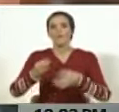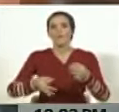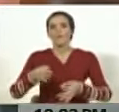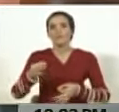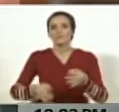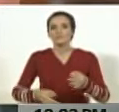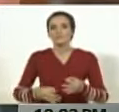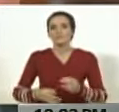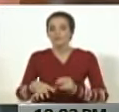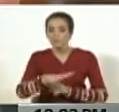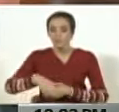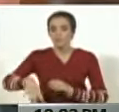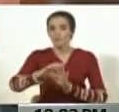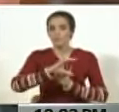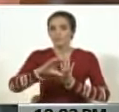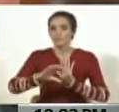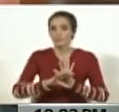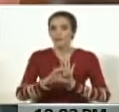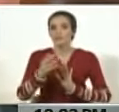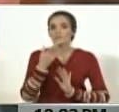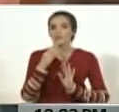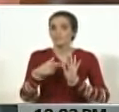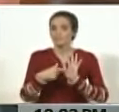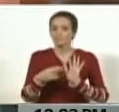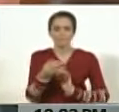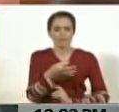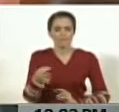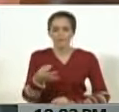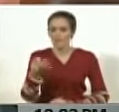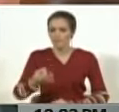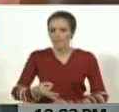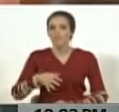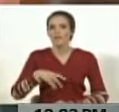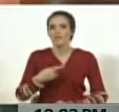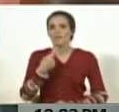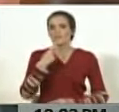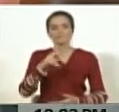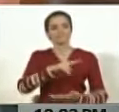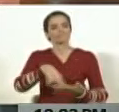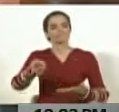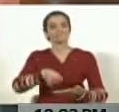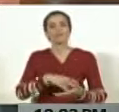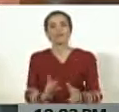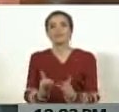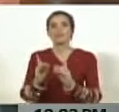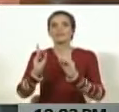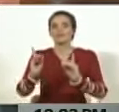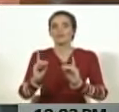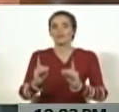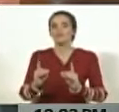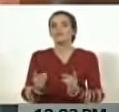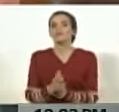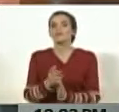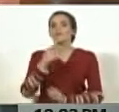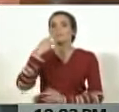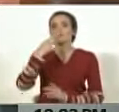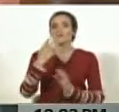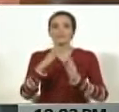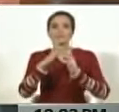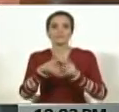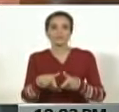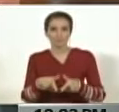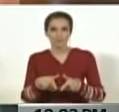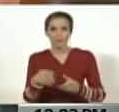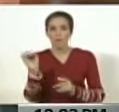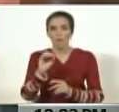Sala Constitucional incluso puede perfectamente dejar sin efecto una decisión de la Sala Político-Administrativa